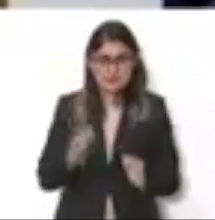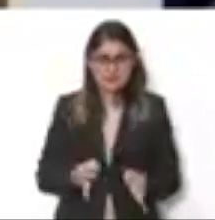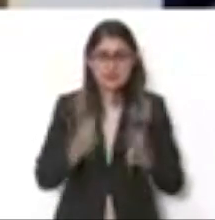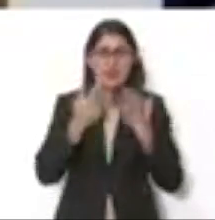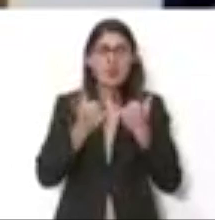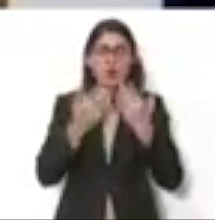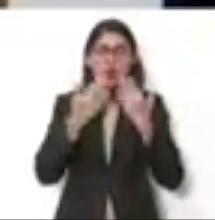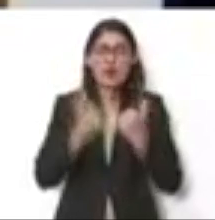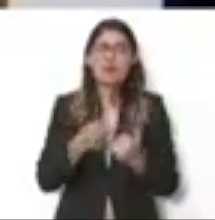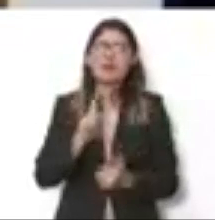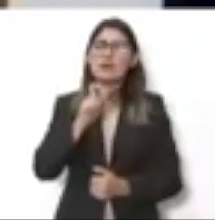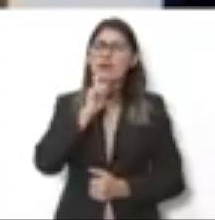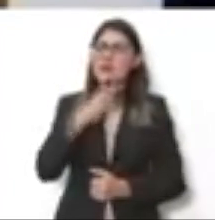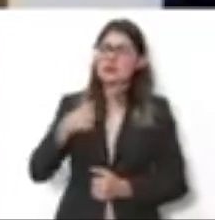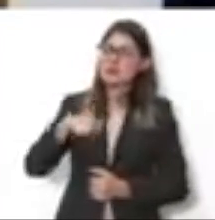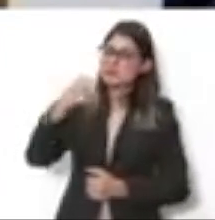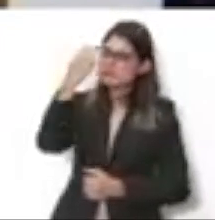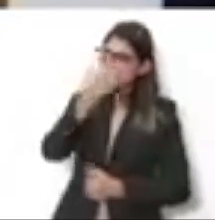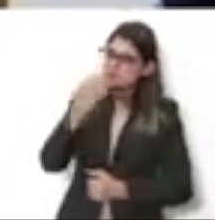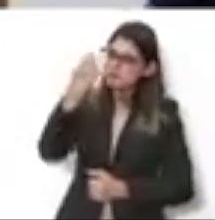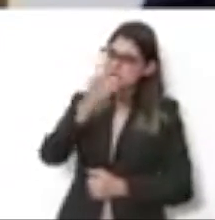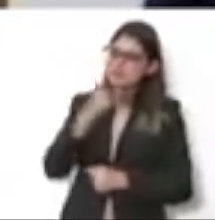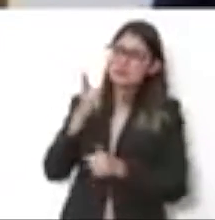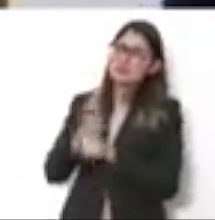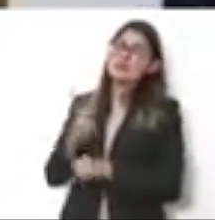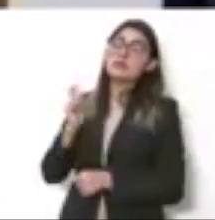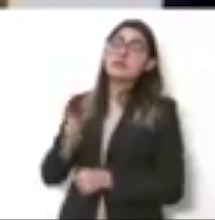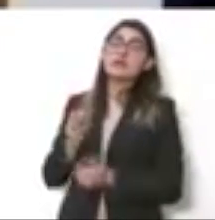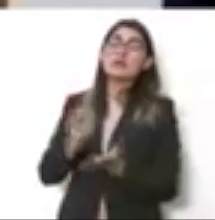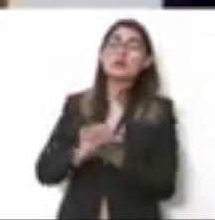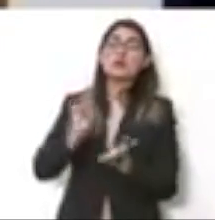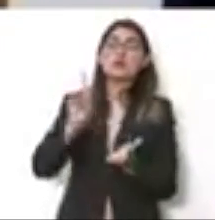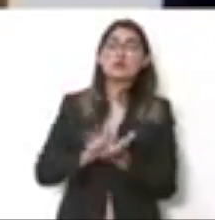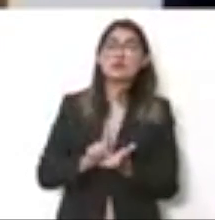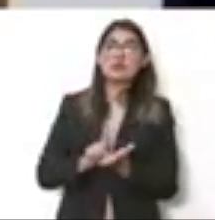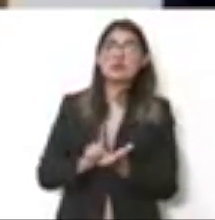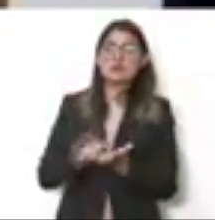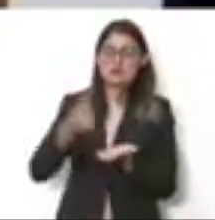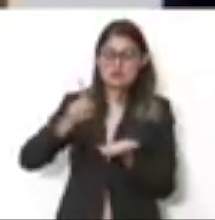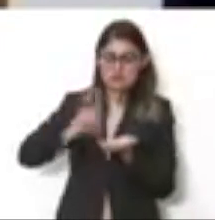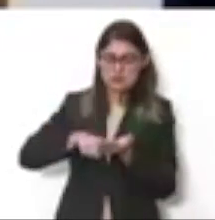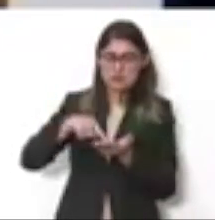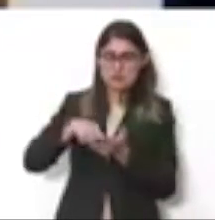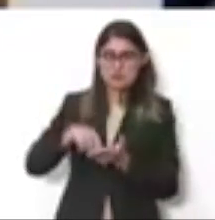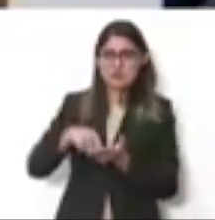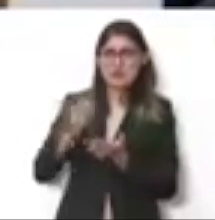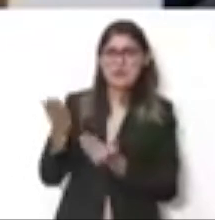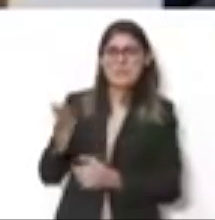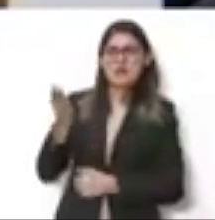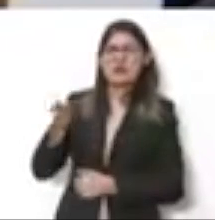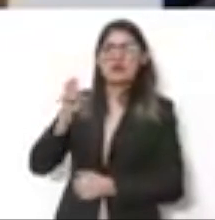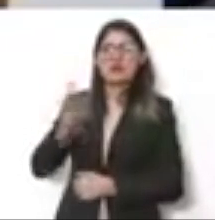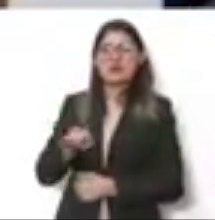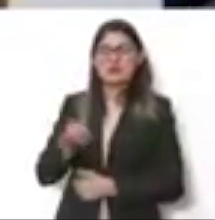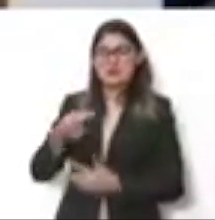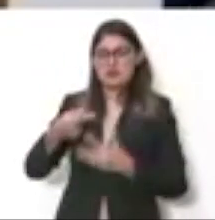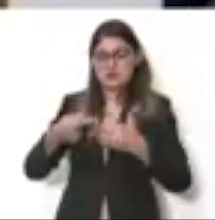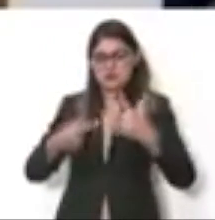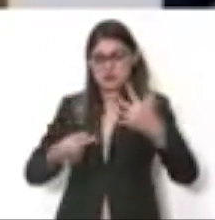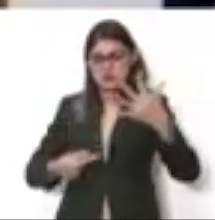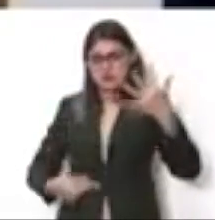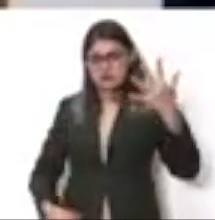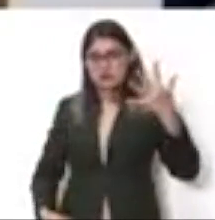además detectamos que no se solicitó una muy buena parte de lo, bueno, de lo solicitado o de